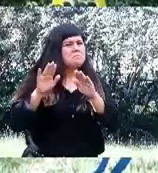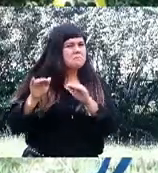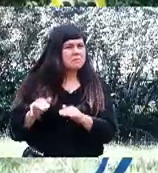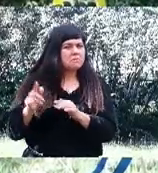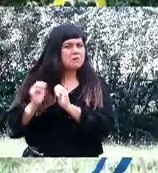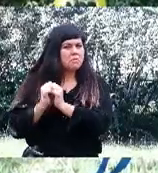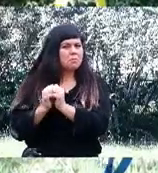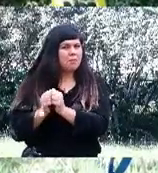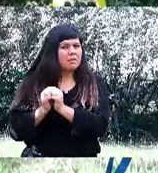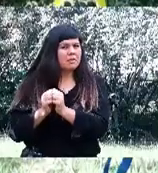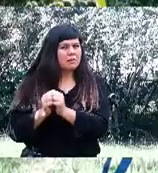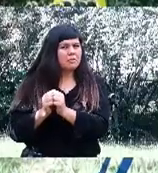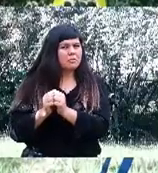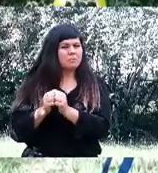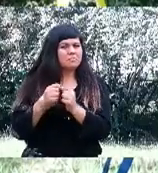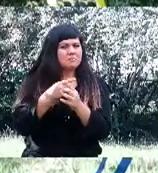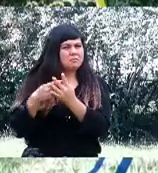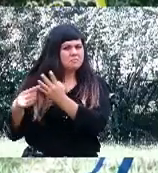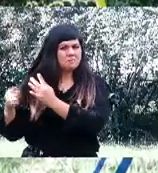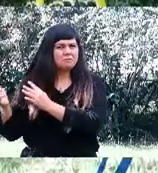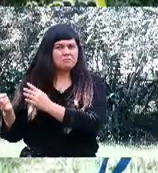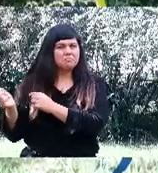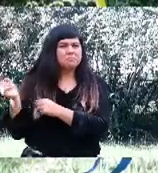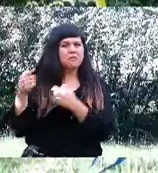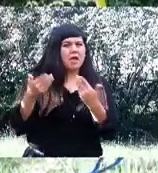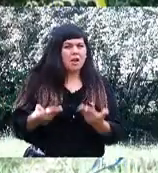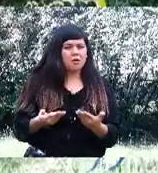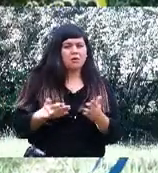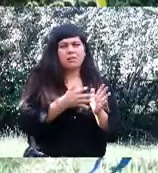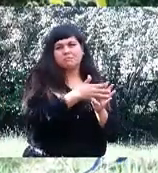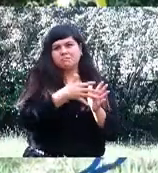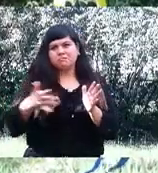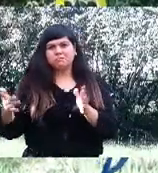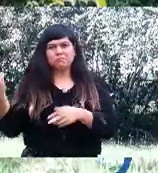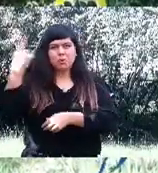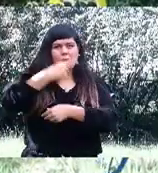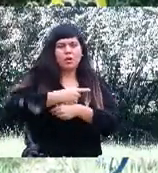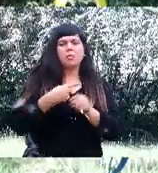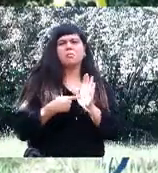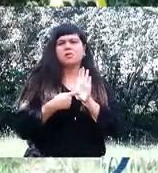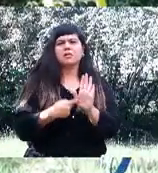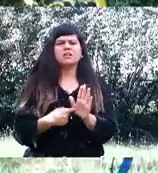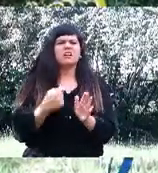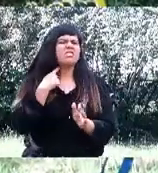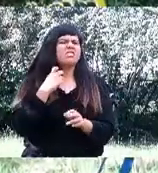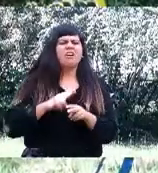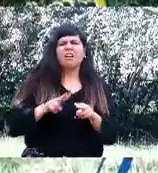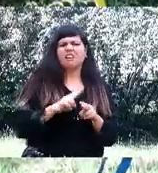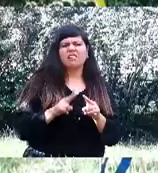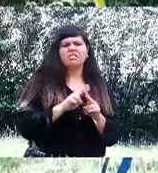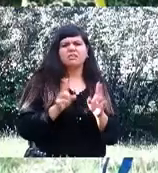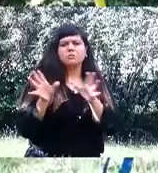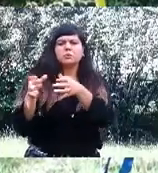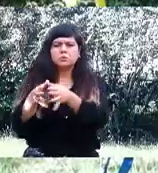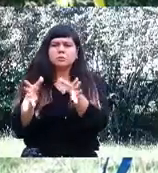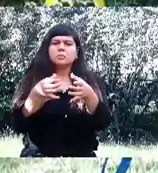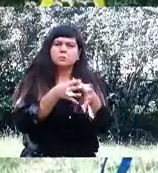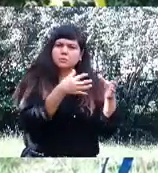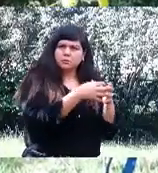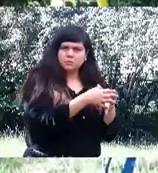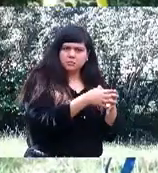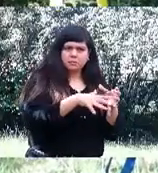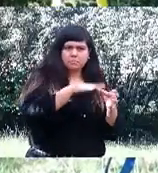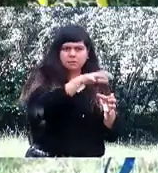nuestras compañeras y compañeros ahora eh durante la jornada de ir presentando un poco En qué es lo que estamos cada una de las de las